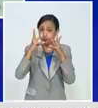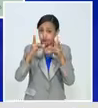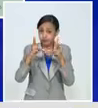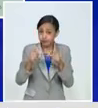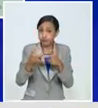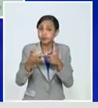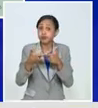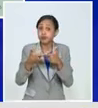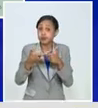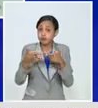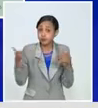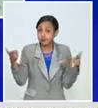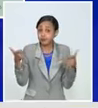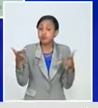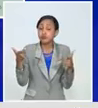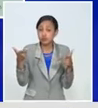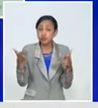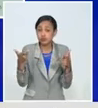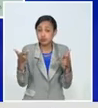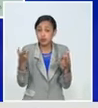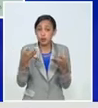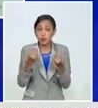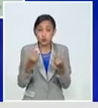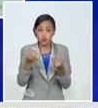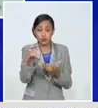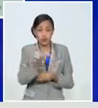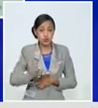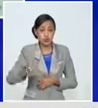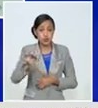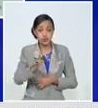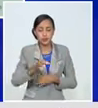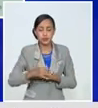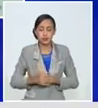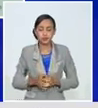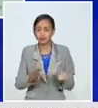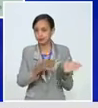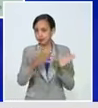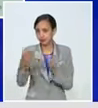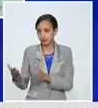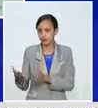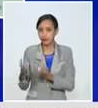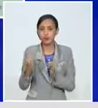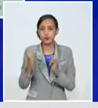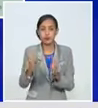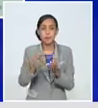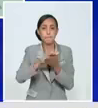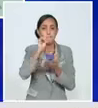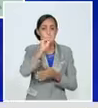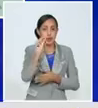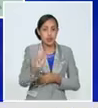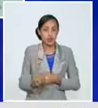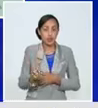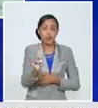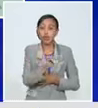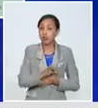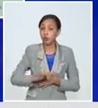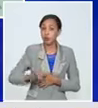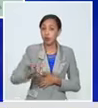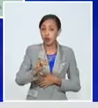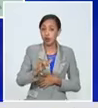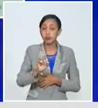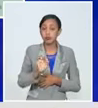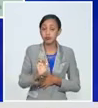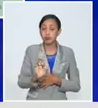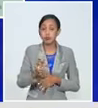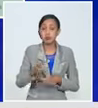un número importante de sus municipios. Mayabeque que está teniendo un comportamiento que